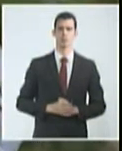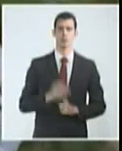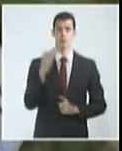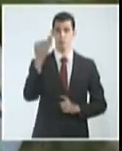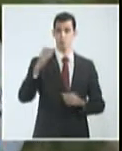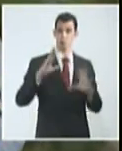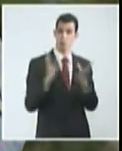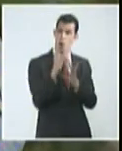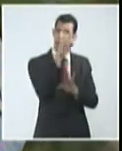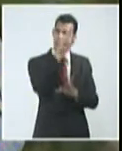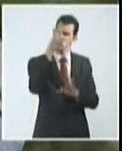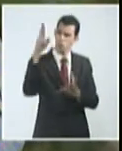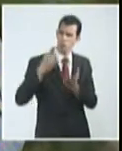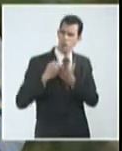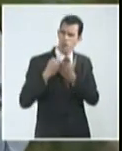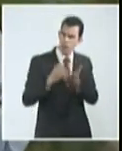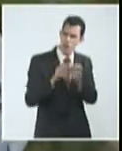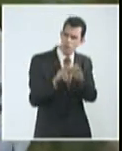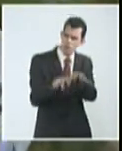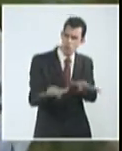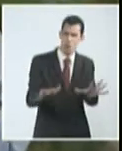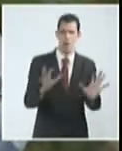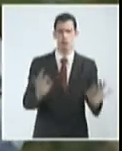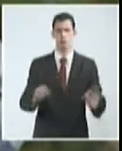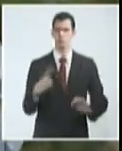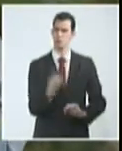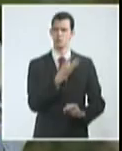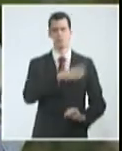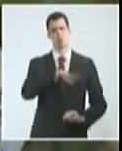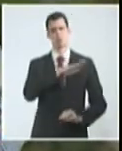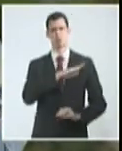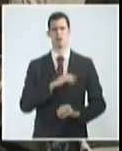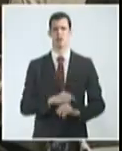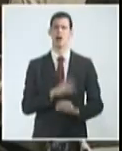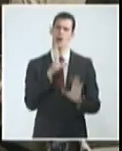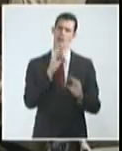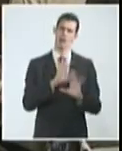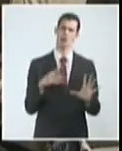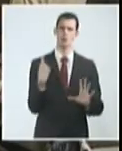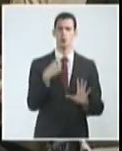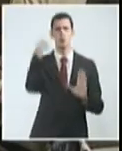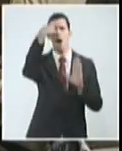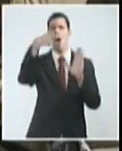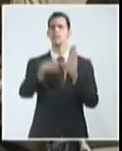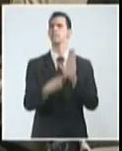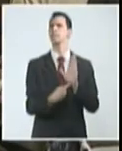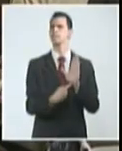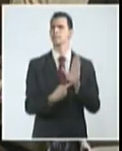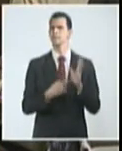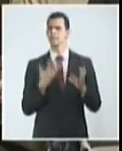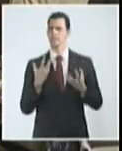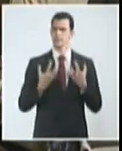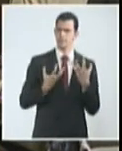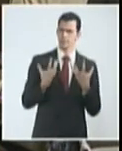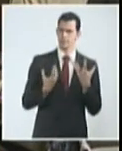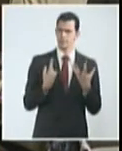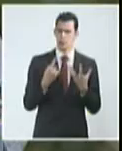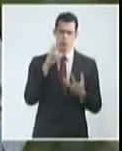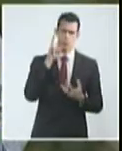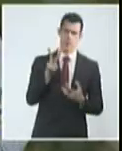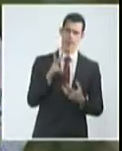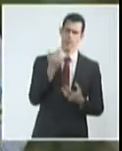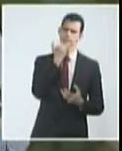paz, somos rebeldes, somos inconformes, no toleramos lo mal hecho, hacemos la crítica, yo